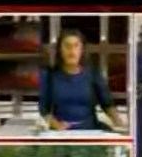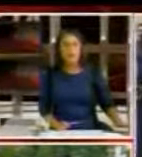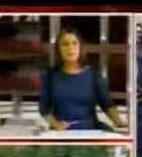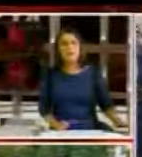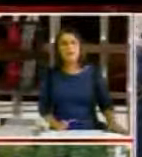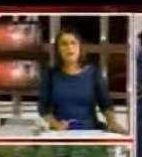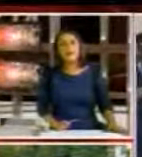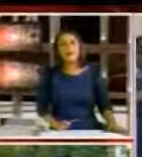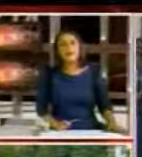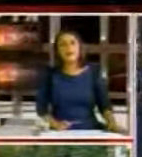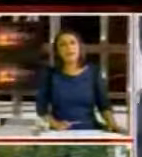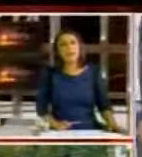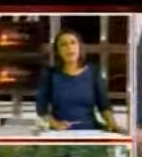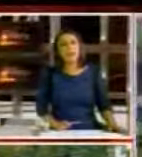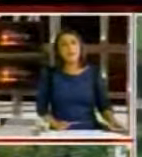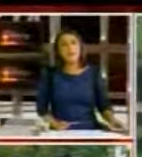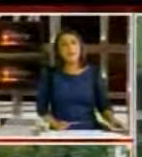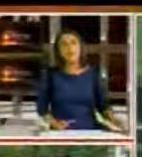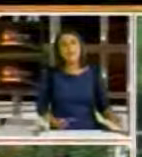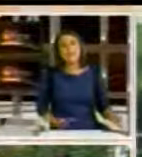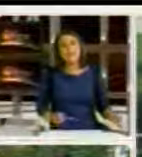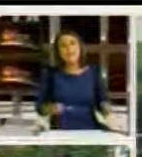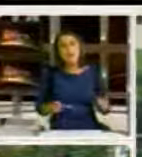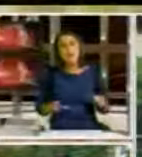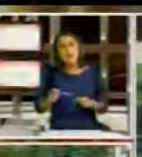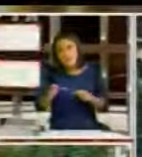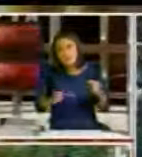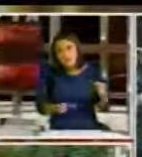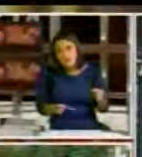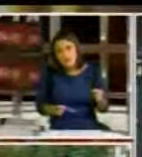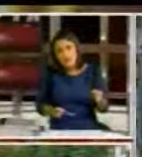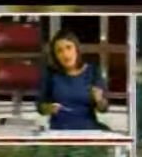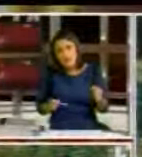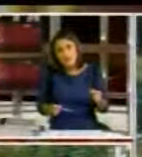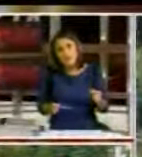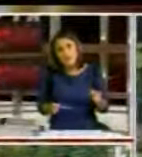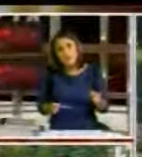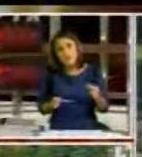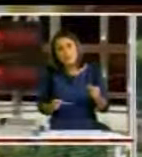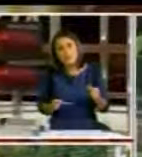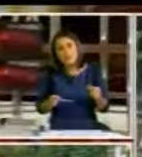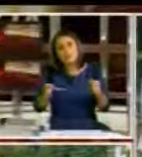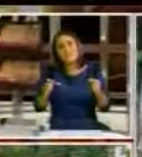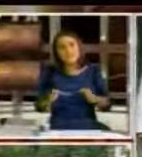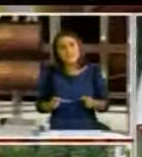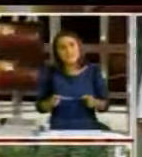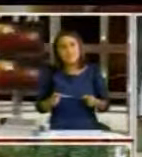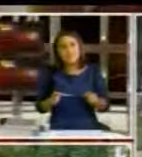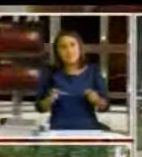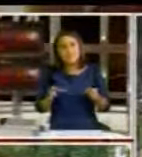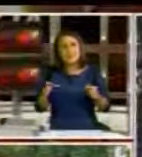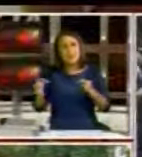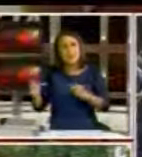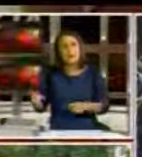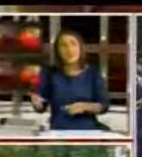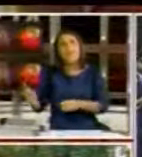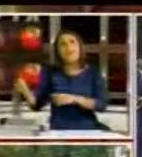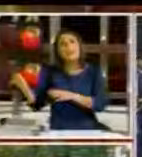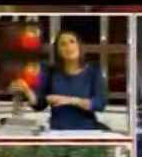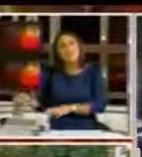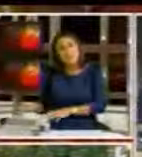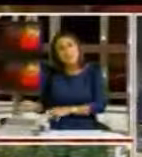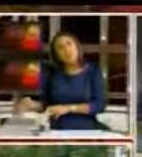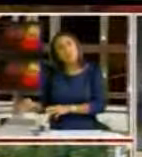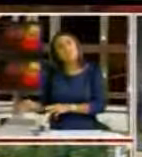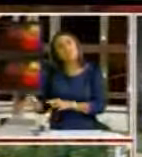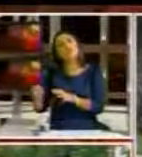y también en el traslado de las delegaciones. Hubo retrasos a la hora de que los presidentes se desplazaran de Congreso hasta el Palacio Presidencial